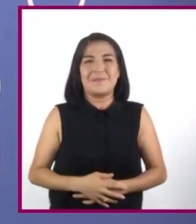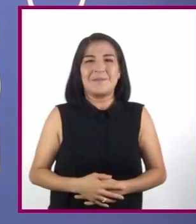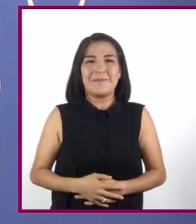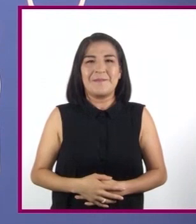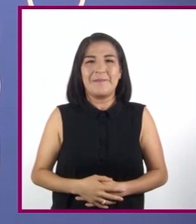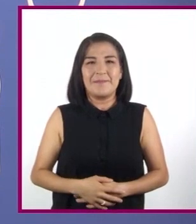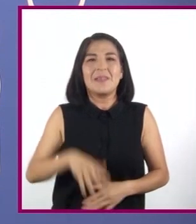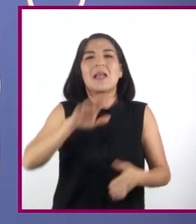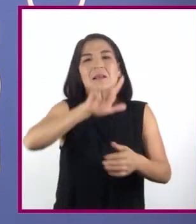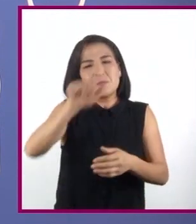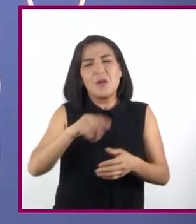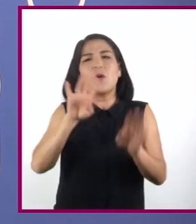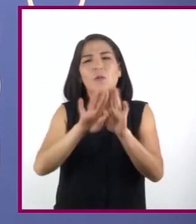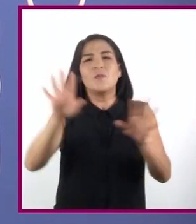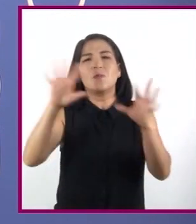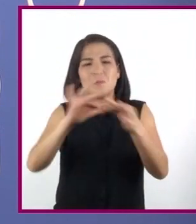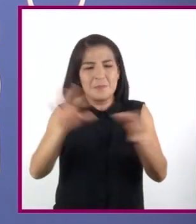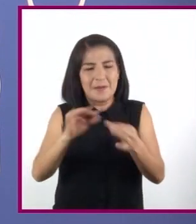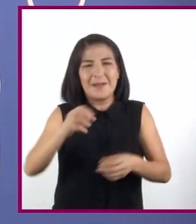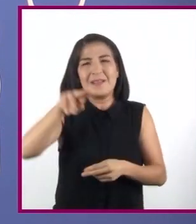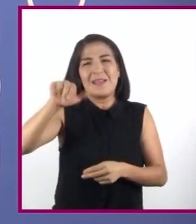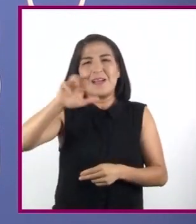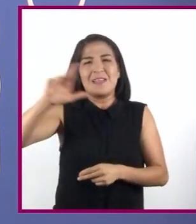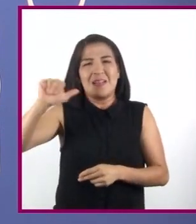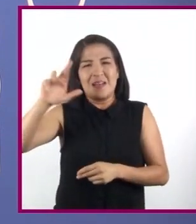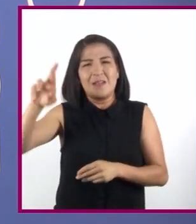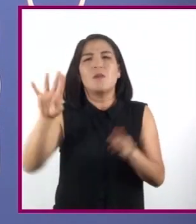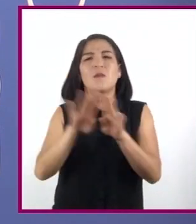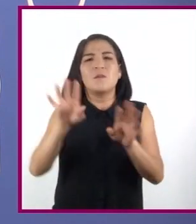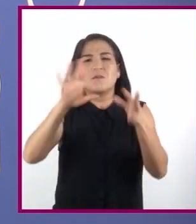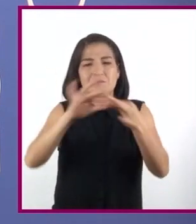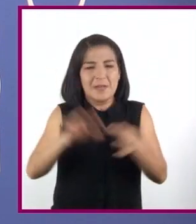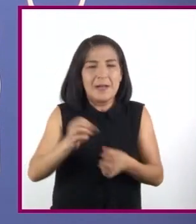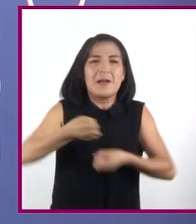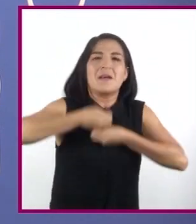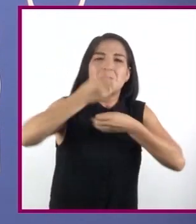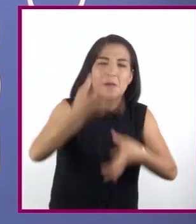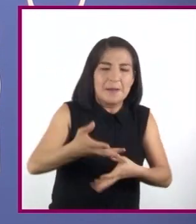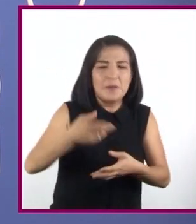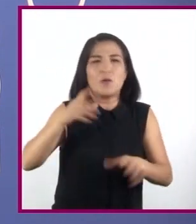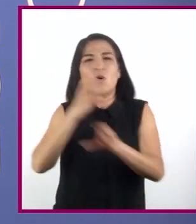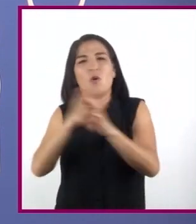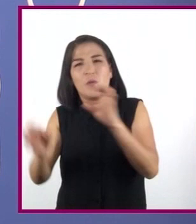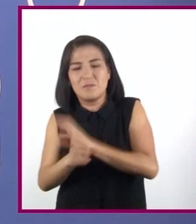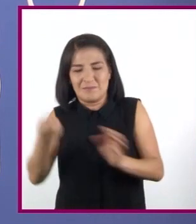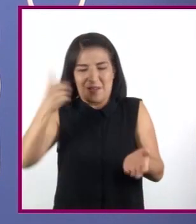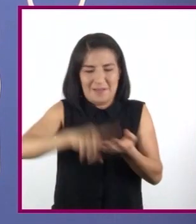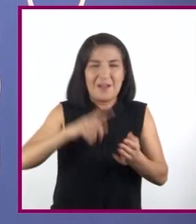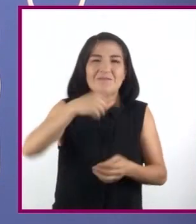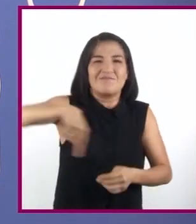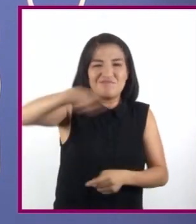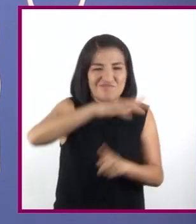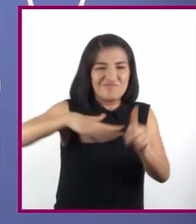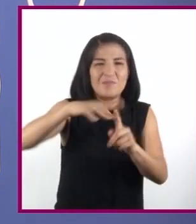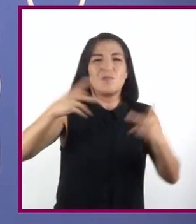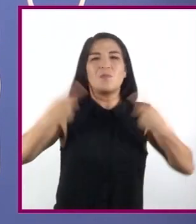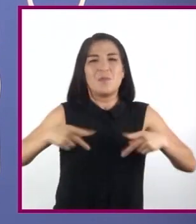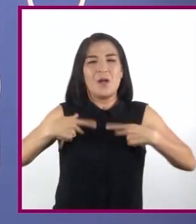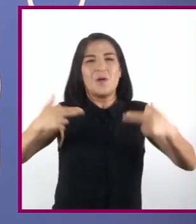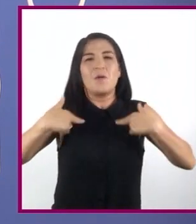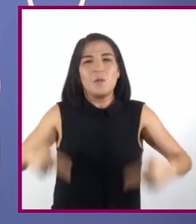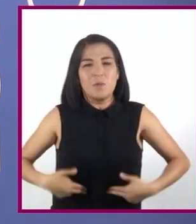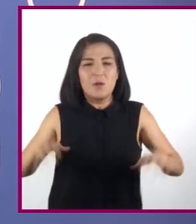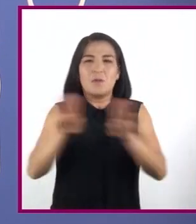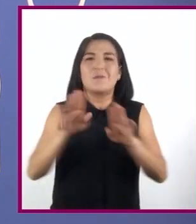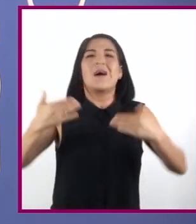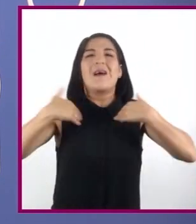Las narraciones nos ayudan a comprender mejor los acontecimientos, hechos o situaciones que se han dado en la humanidad y entender mejor el mundo en